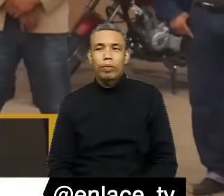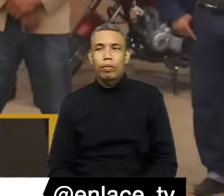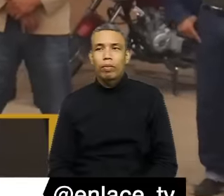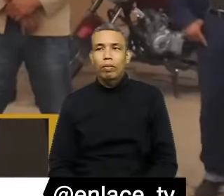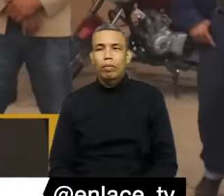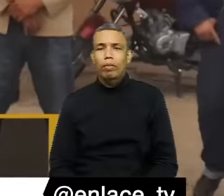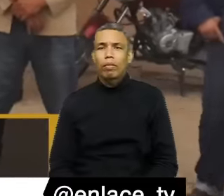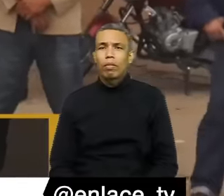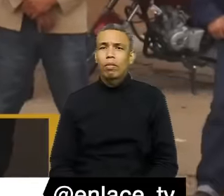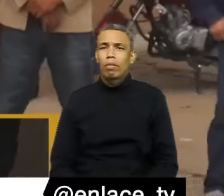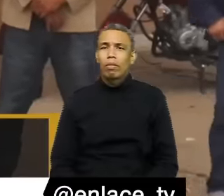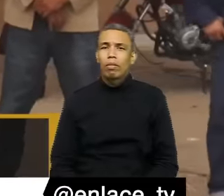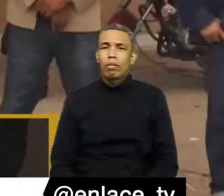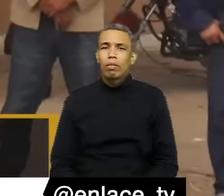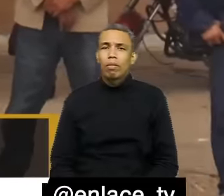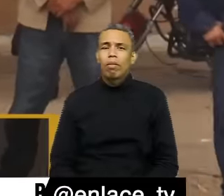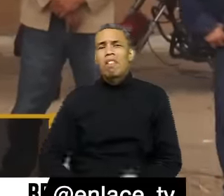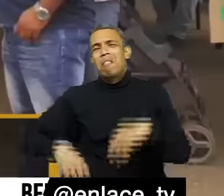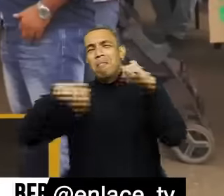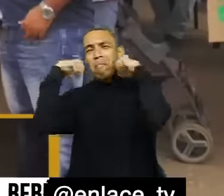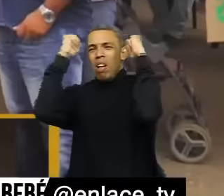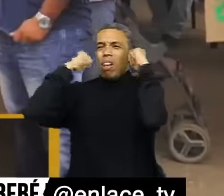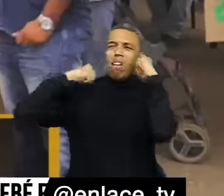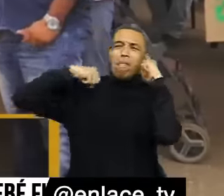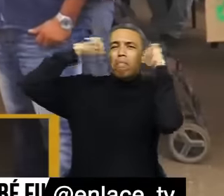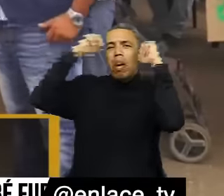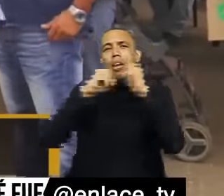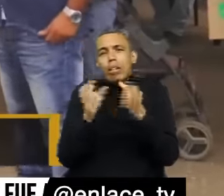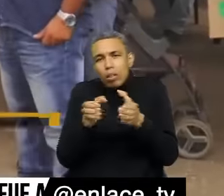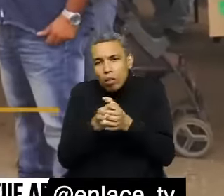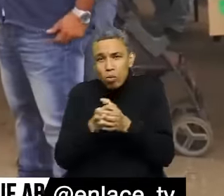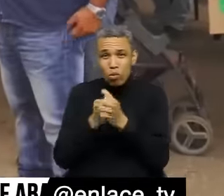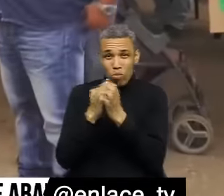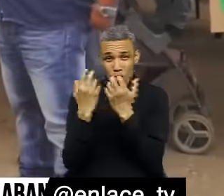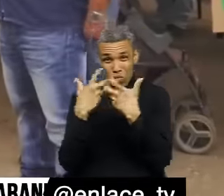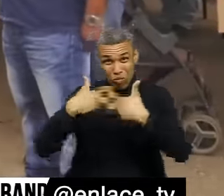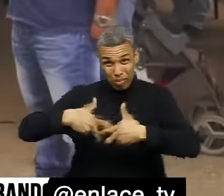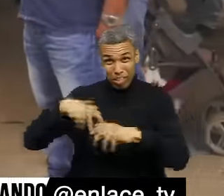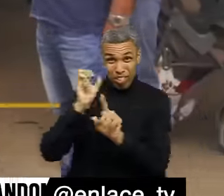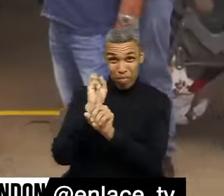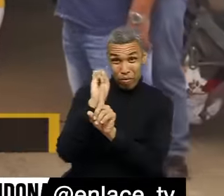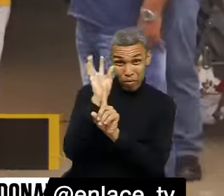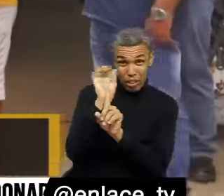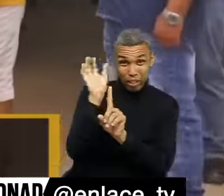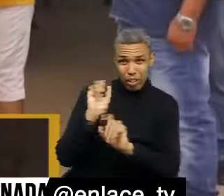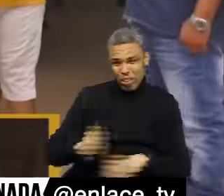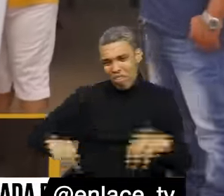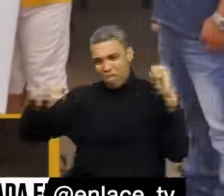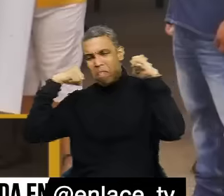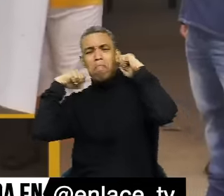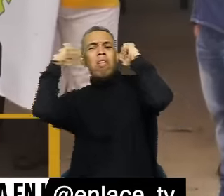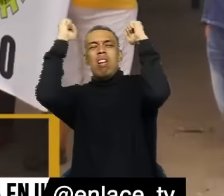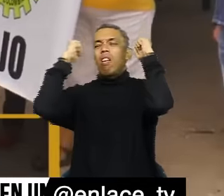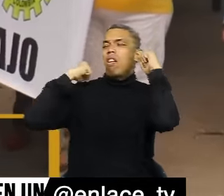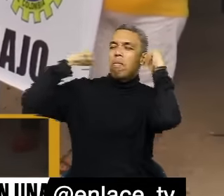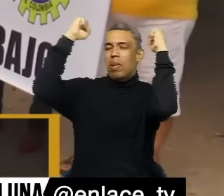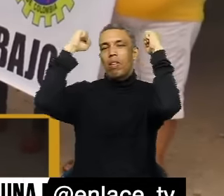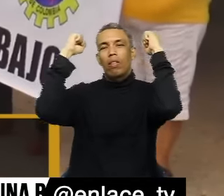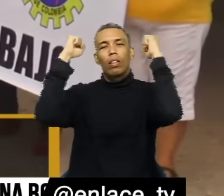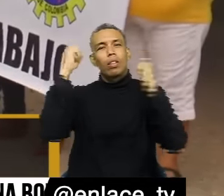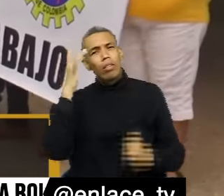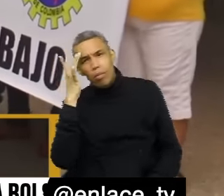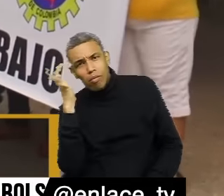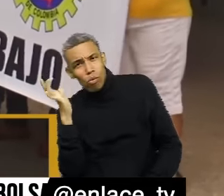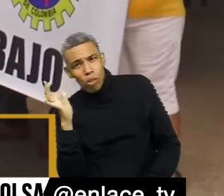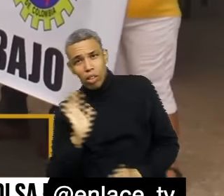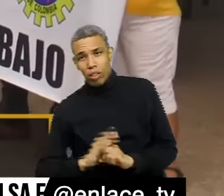desde Sintraferticol protestando por la situación actual que denuncian desde Fertilizantes Colombianos. Aseguran quienes realizan dicha manifestación que no